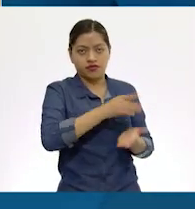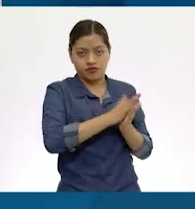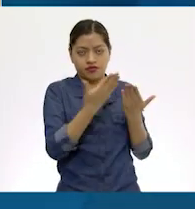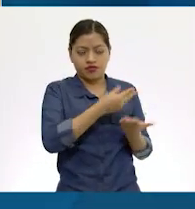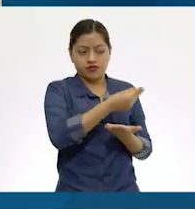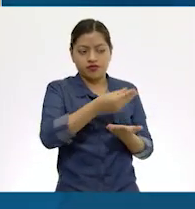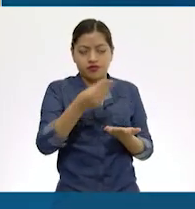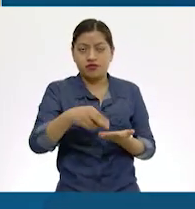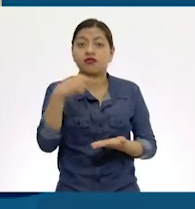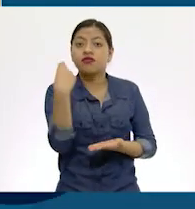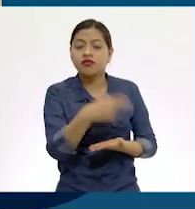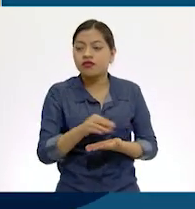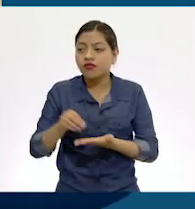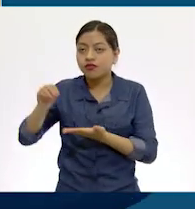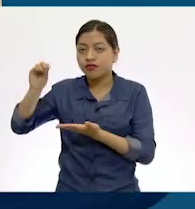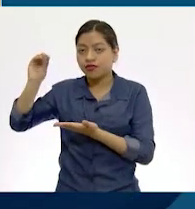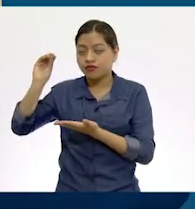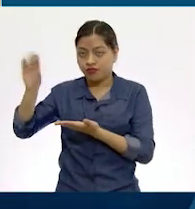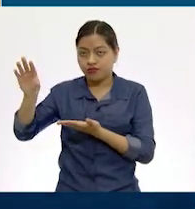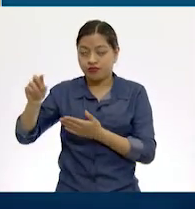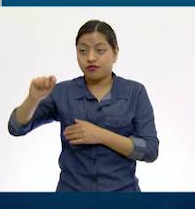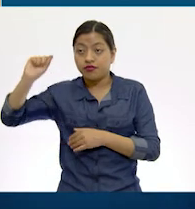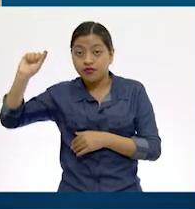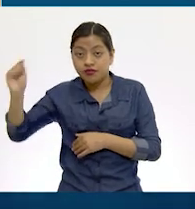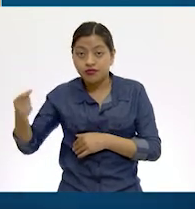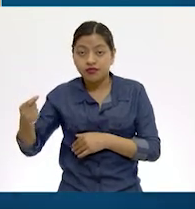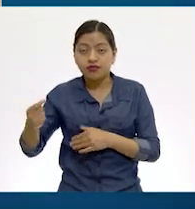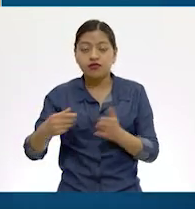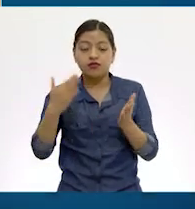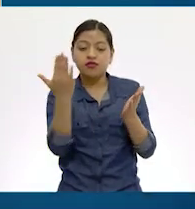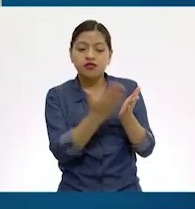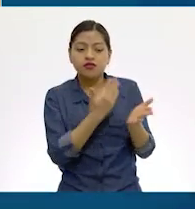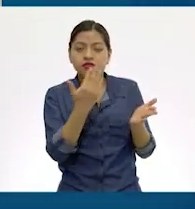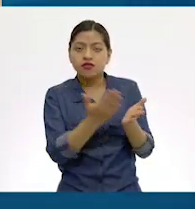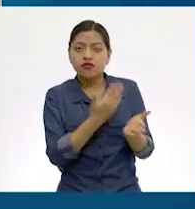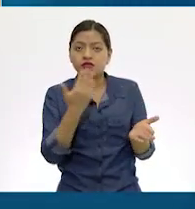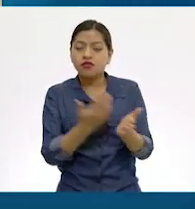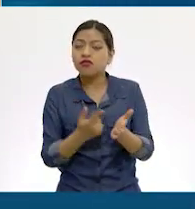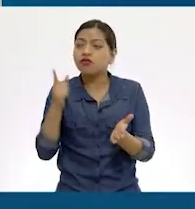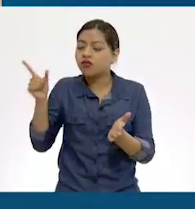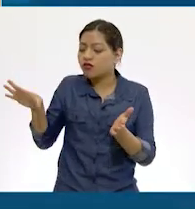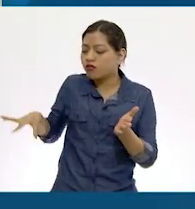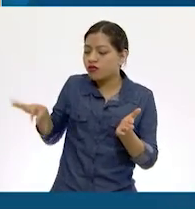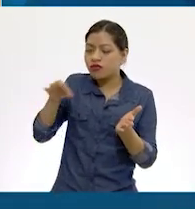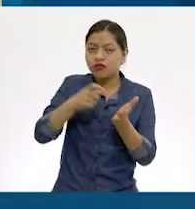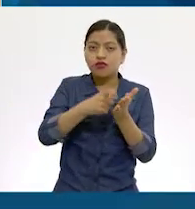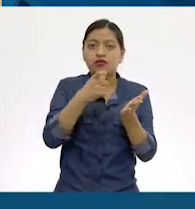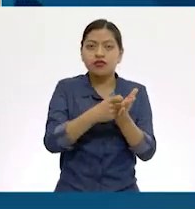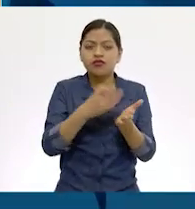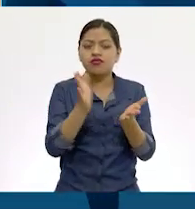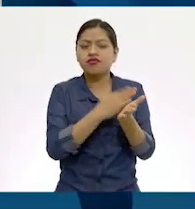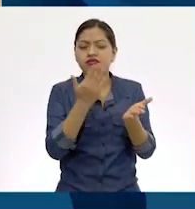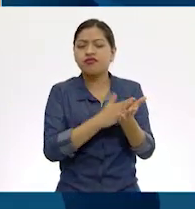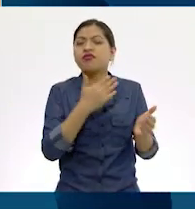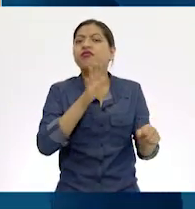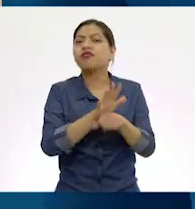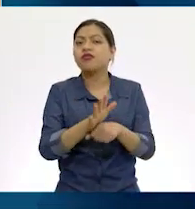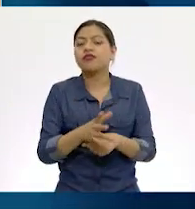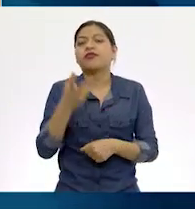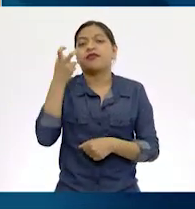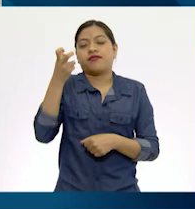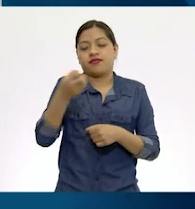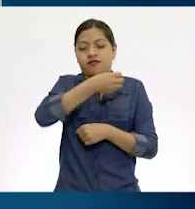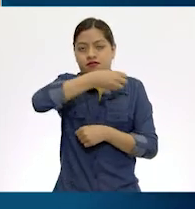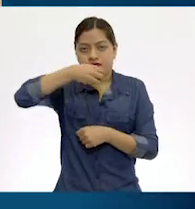más y finalmente la página o páginas en donde se encuentra la cita. Esta es una manera de registrar una